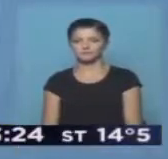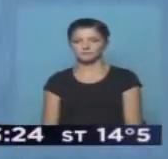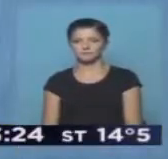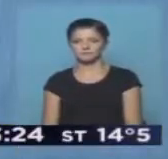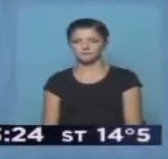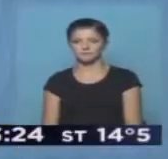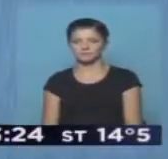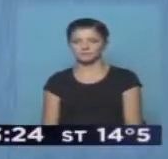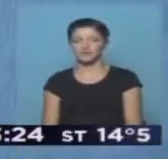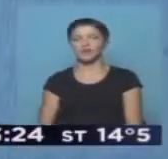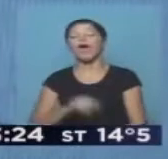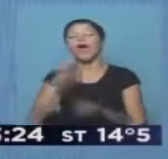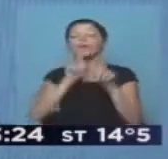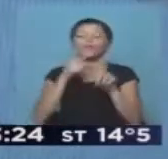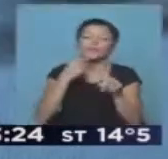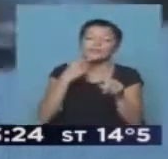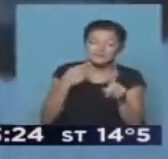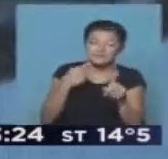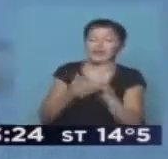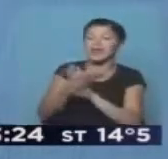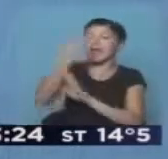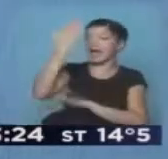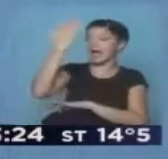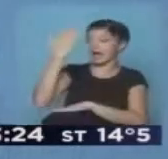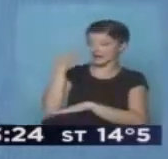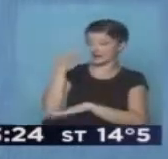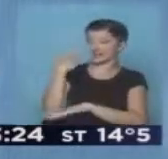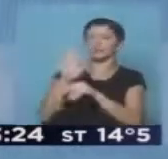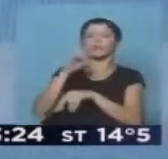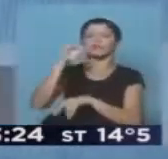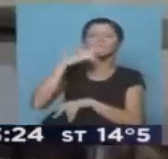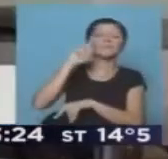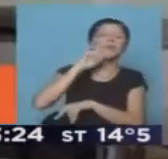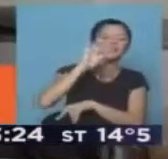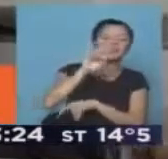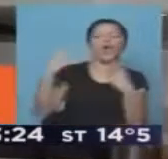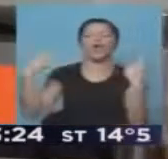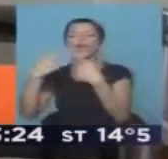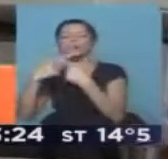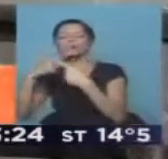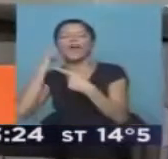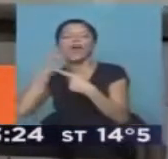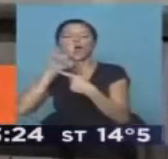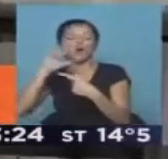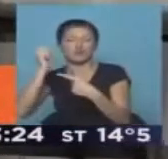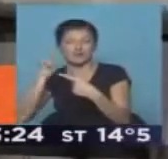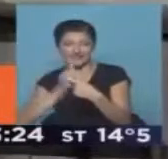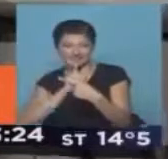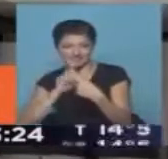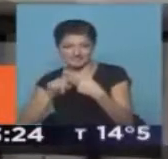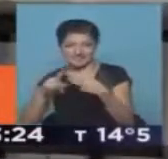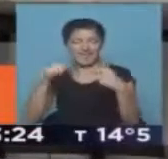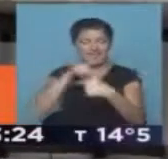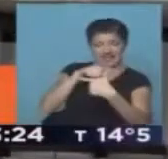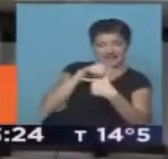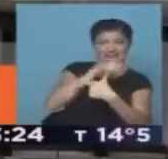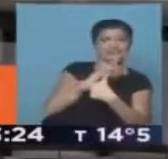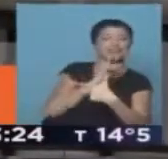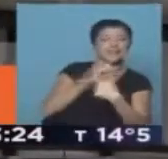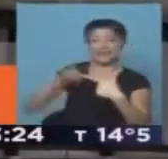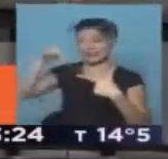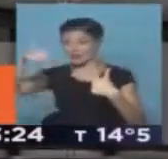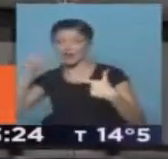se suele decir que por entonces era la vid que enfrentó a goliat y david era israelí se suele decir que eso cambió y que goliat hoy es